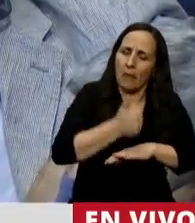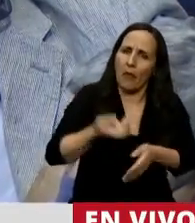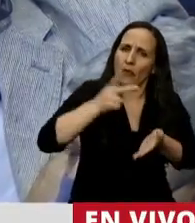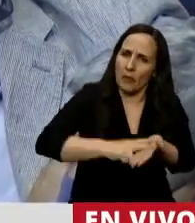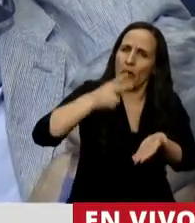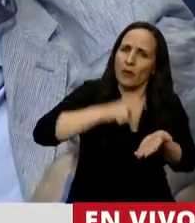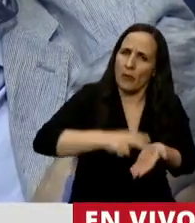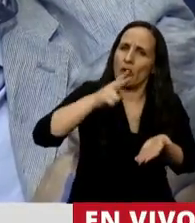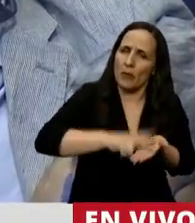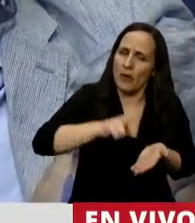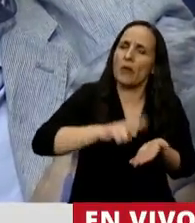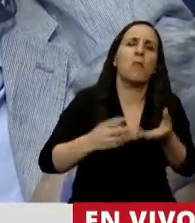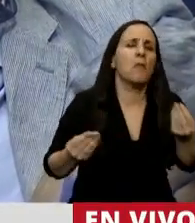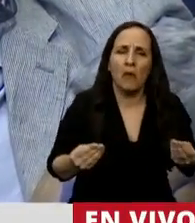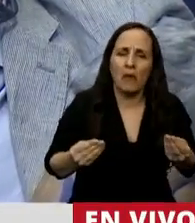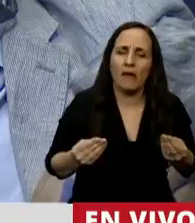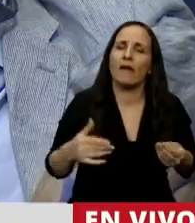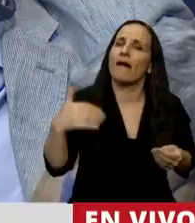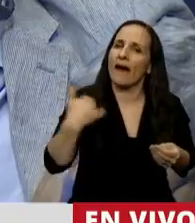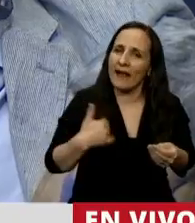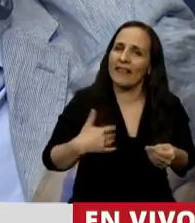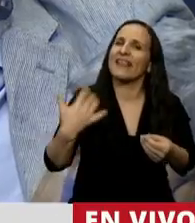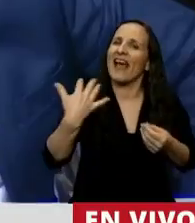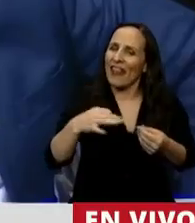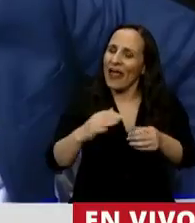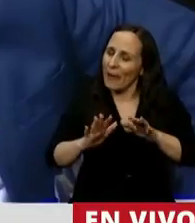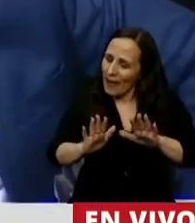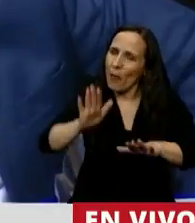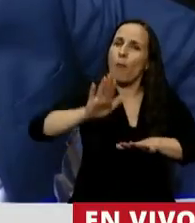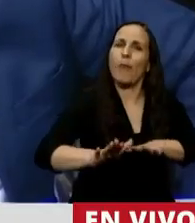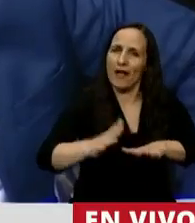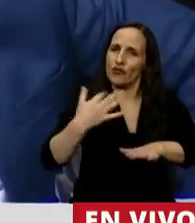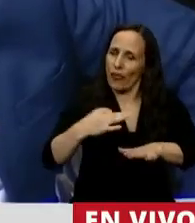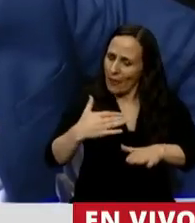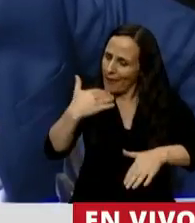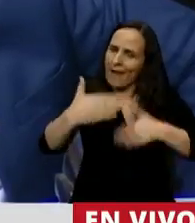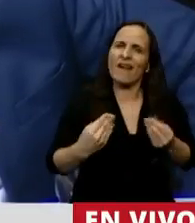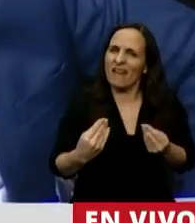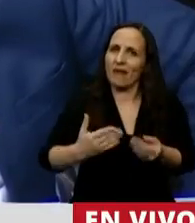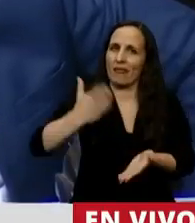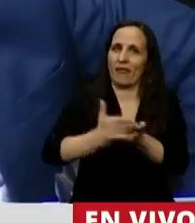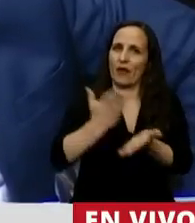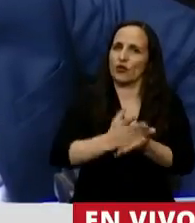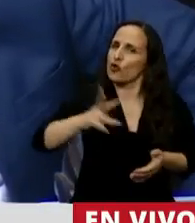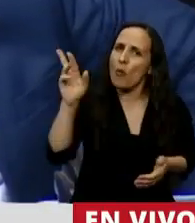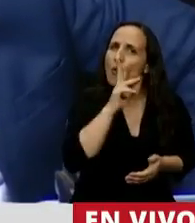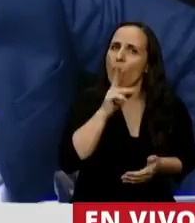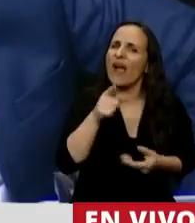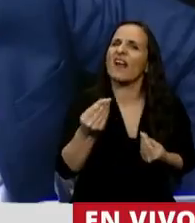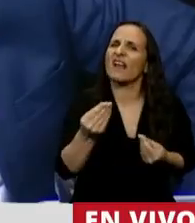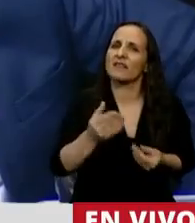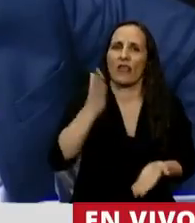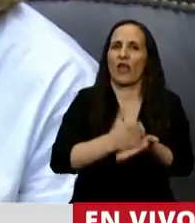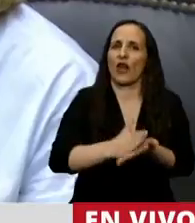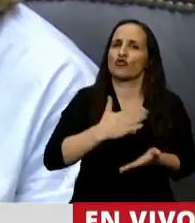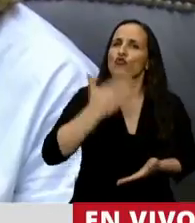Argentina tiene que dar un paso adelante en el reconocimiento de que los derechos de las mujeres son derechos